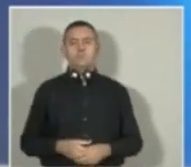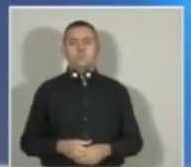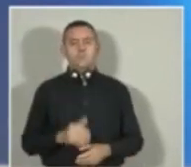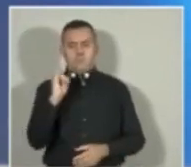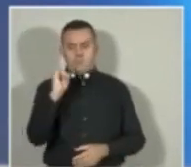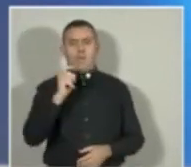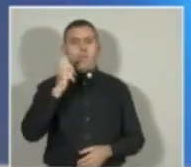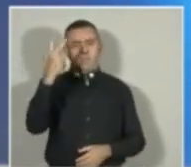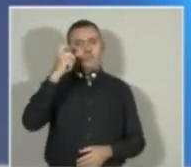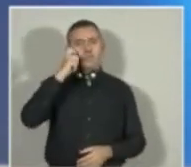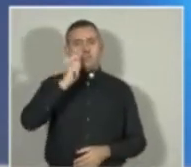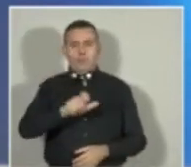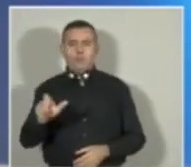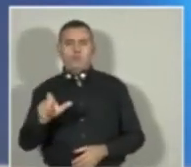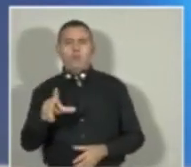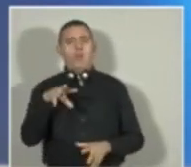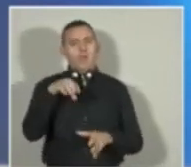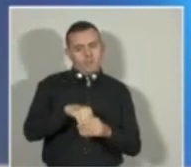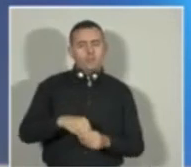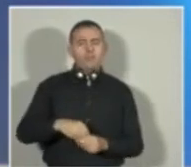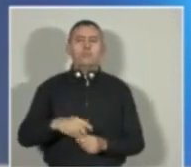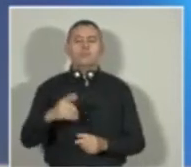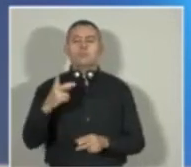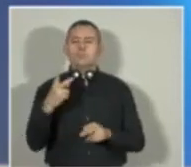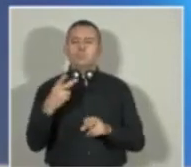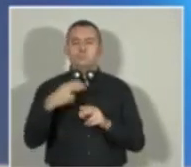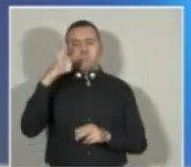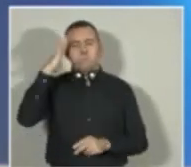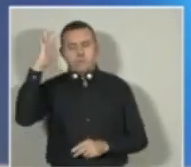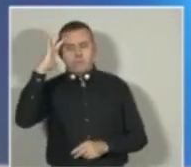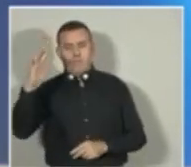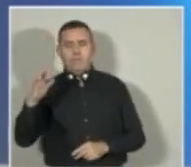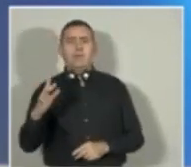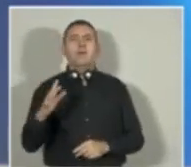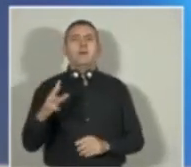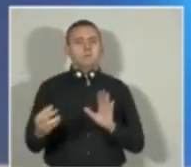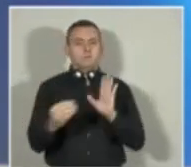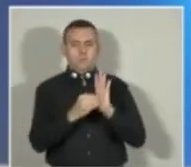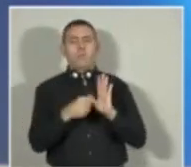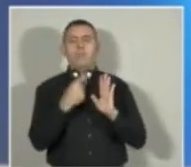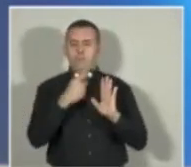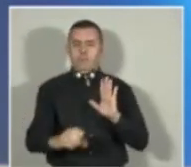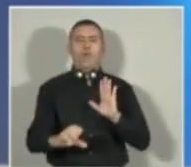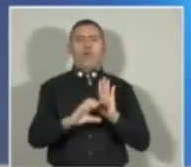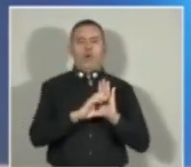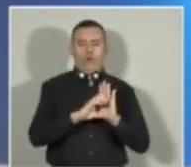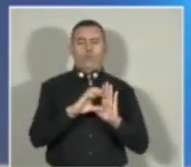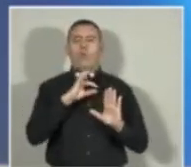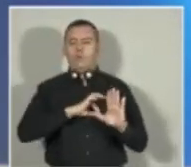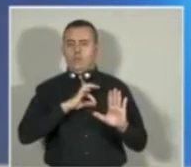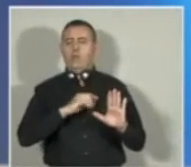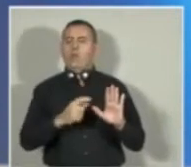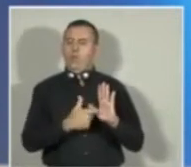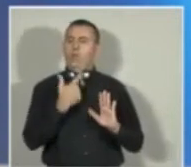humanos están incluidos en la política de RSC, en la política explícitamente de derechos humanos, en el código ético y en los principios de